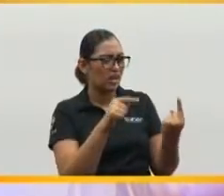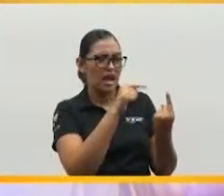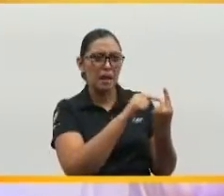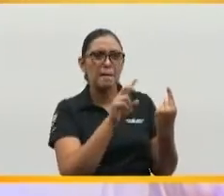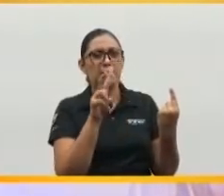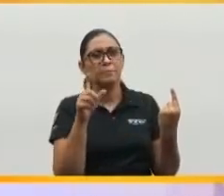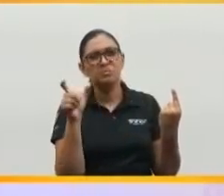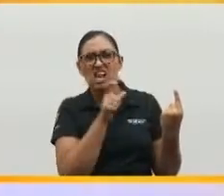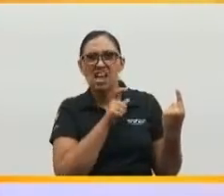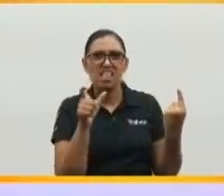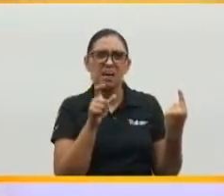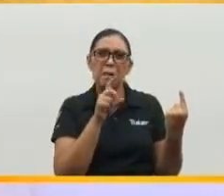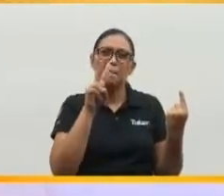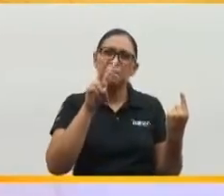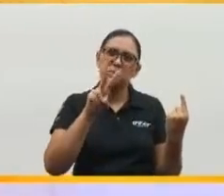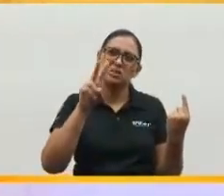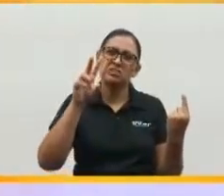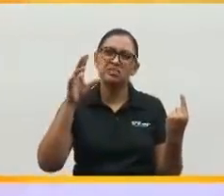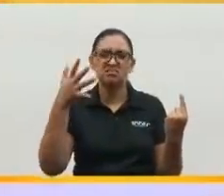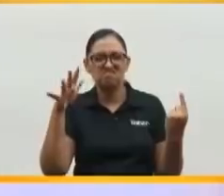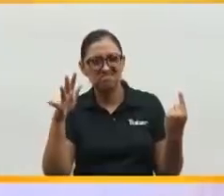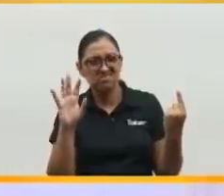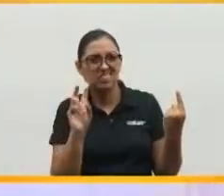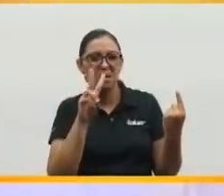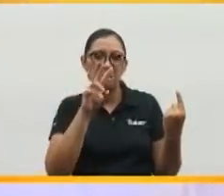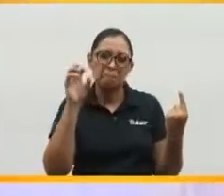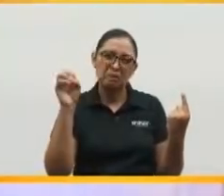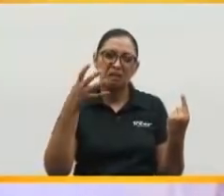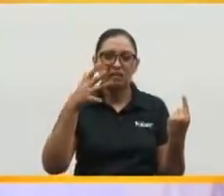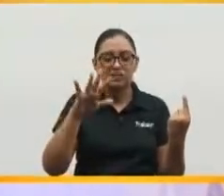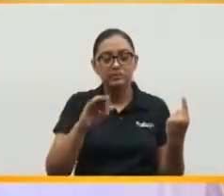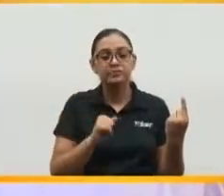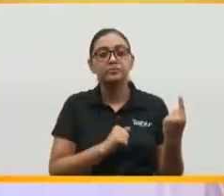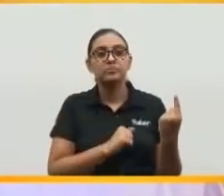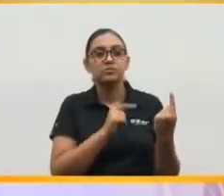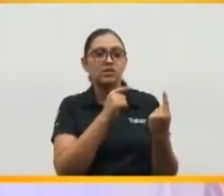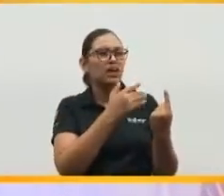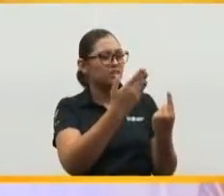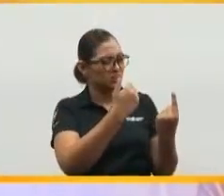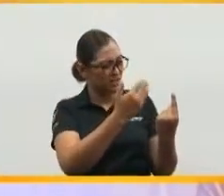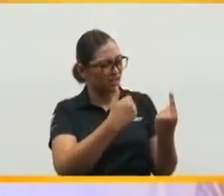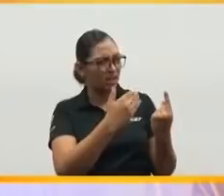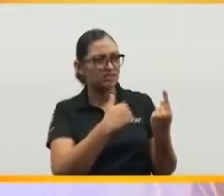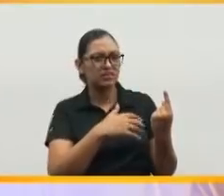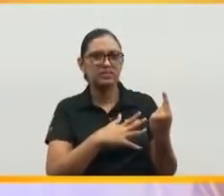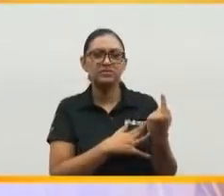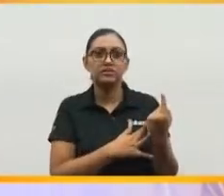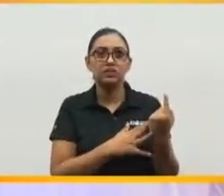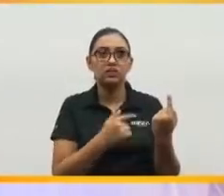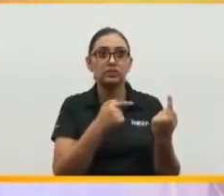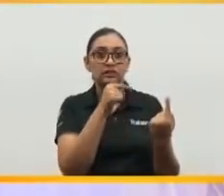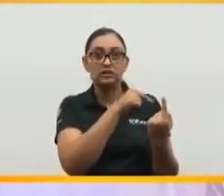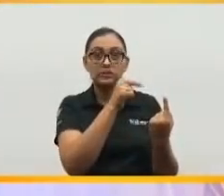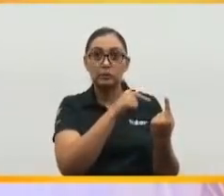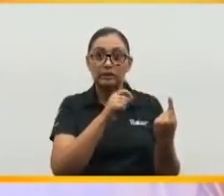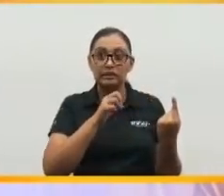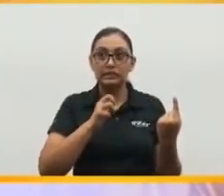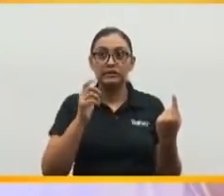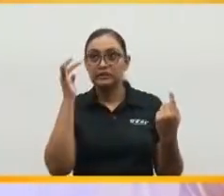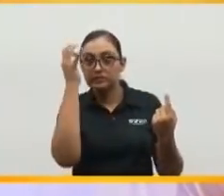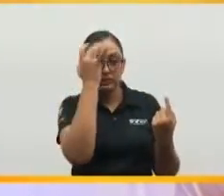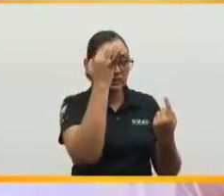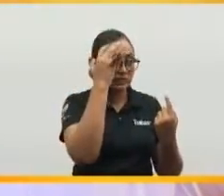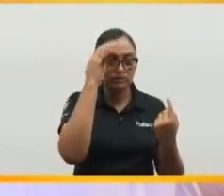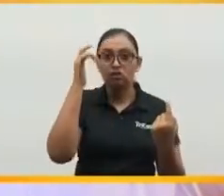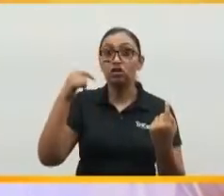Y cuando aparecía Bolo aquí por la iglesia, le decía, venga don fulano, no se vaya, venga. Y cuando se me desesperaba, un día le puse las esposas y lo puse en un